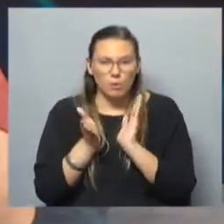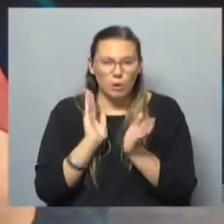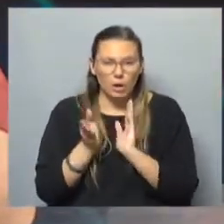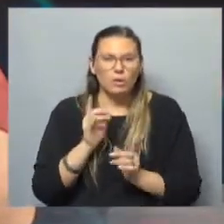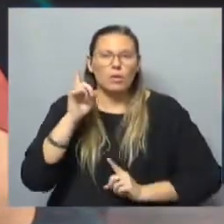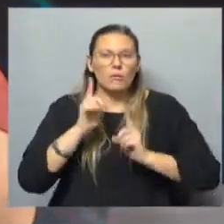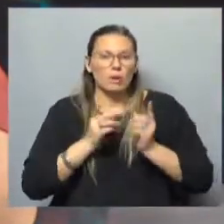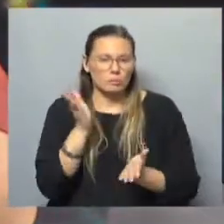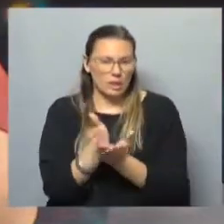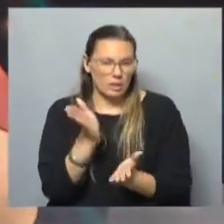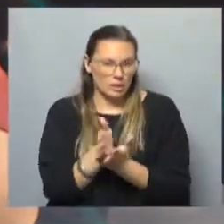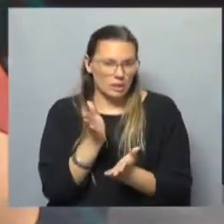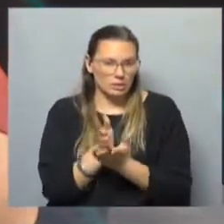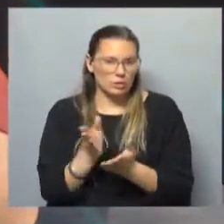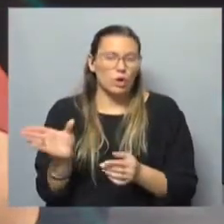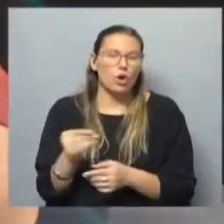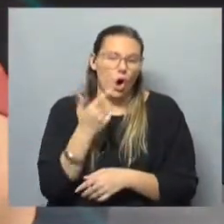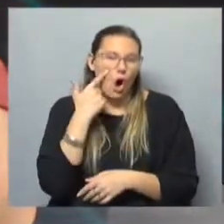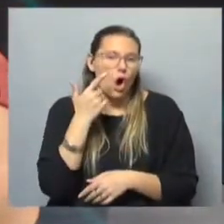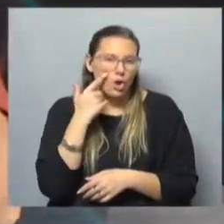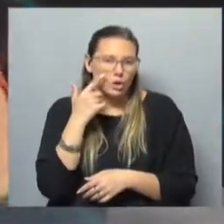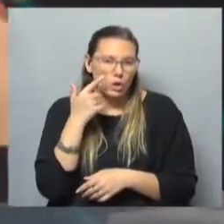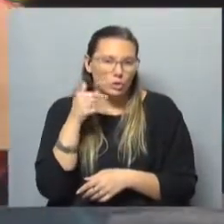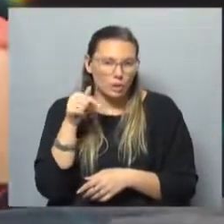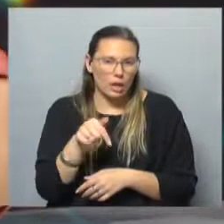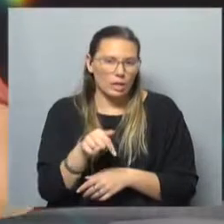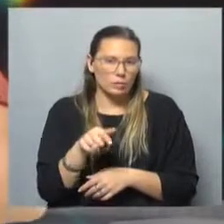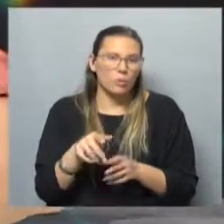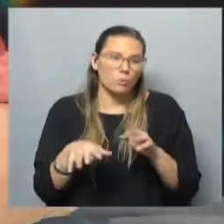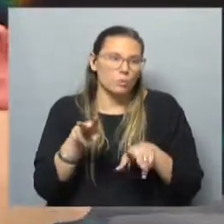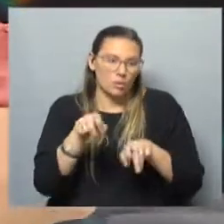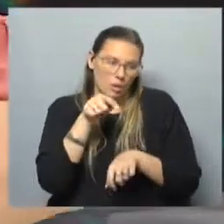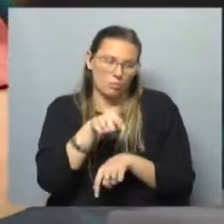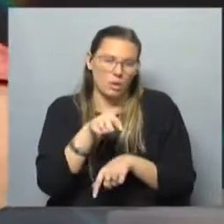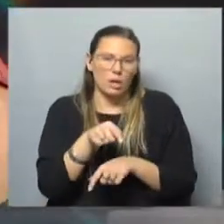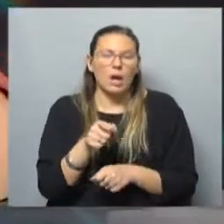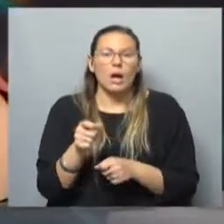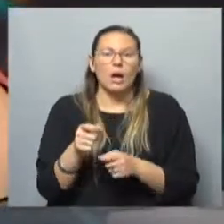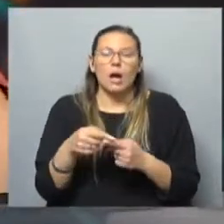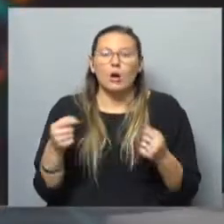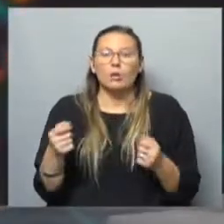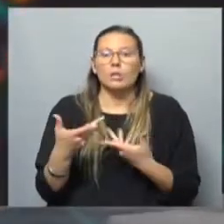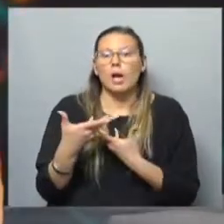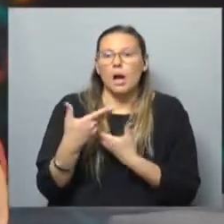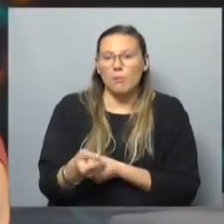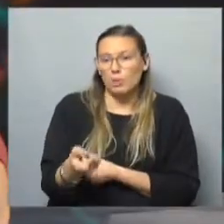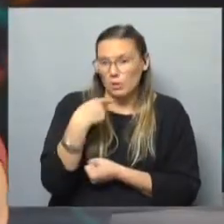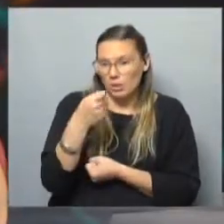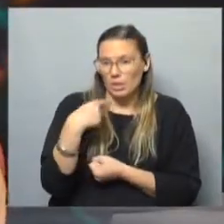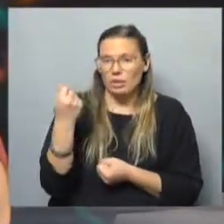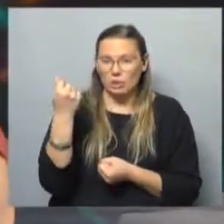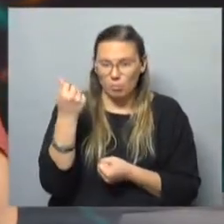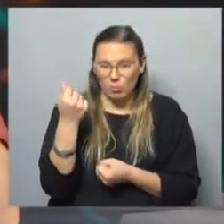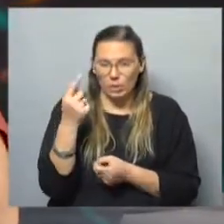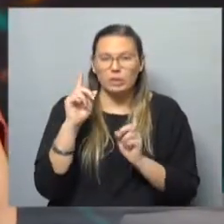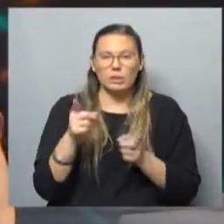Facultad de Derecho, que todo el mundo lo conoce. Este es uno de sus grandes temas, los recursos de amparo por medicación de alto precio, también